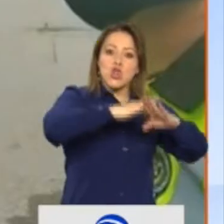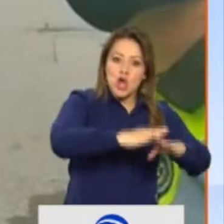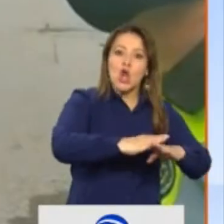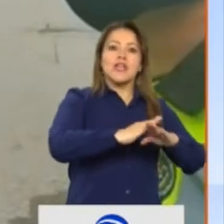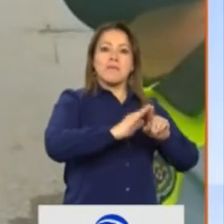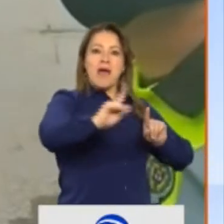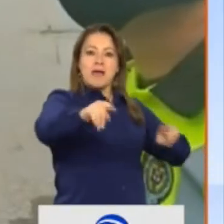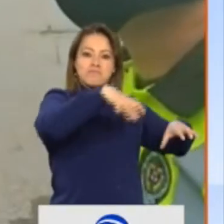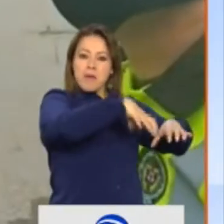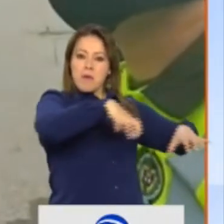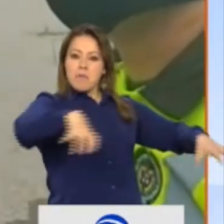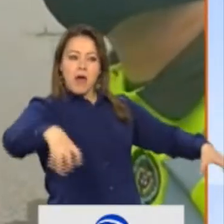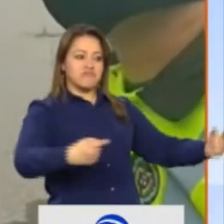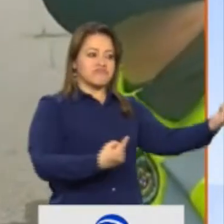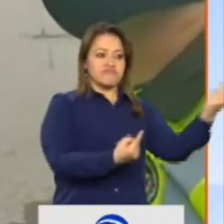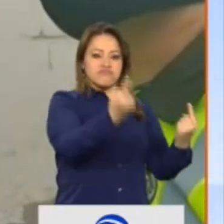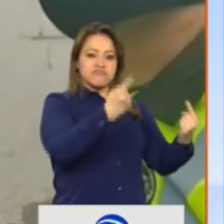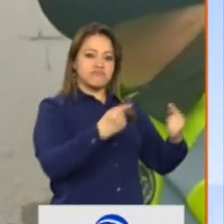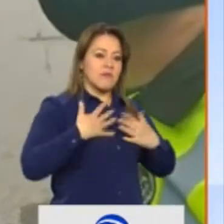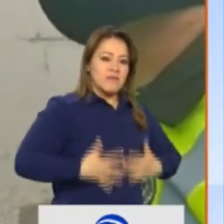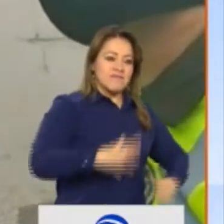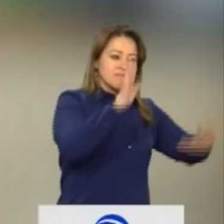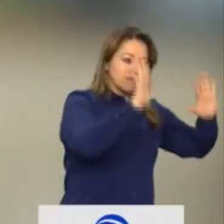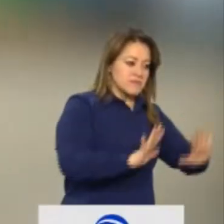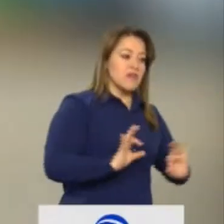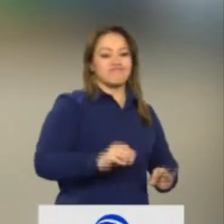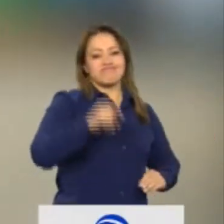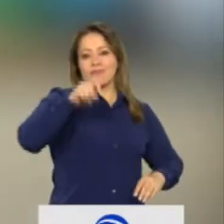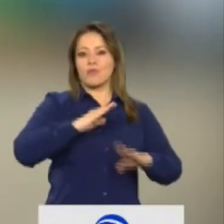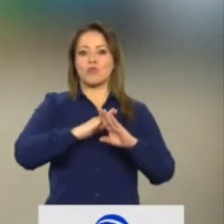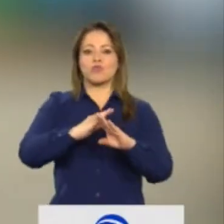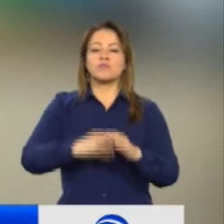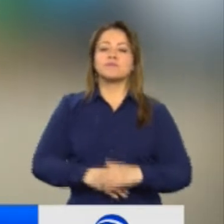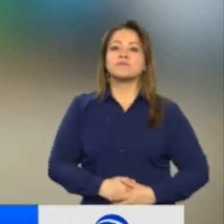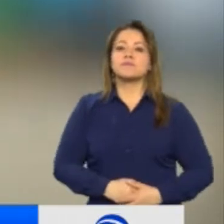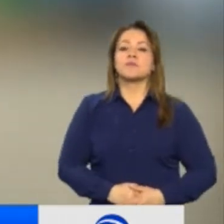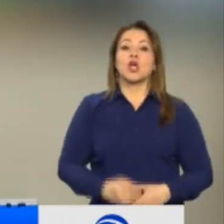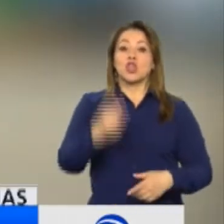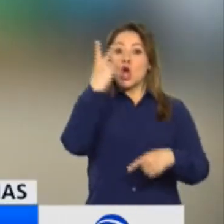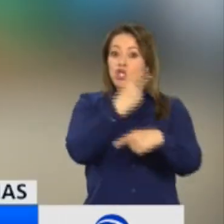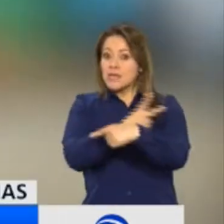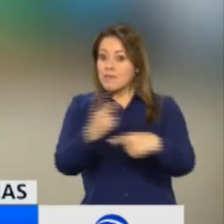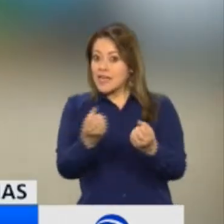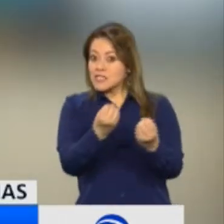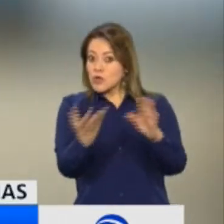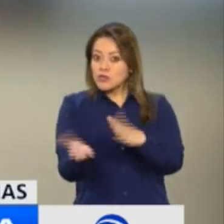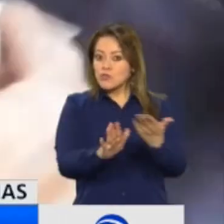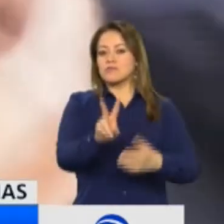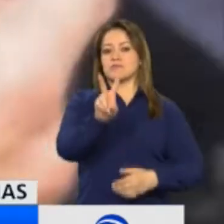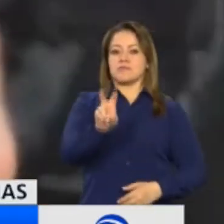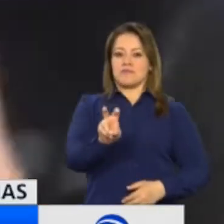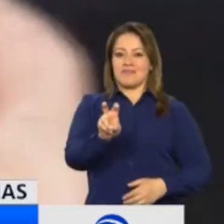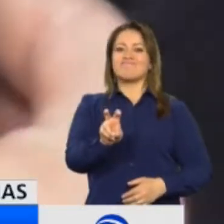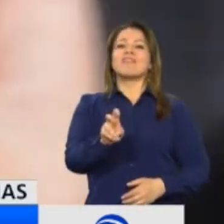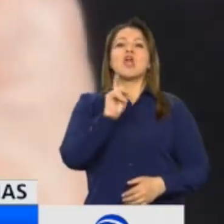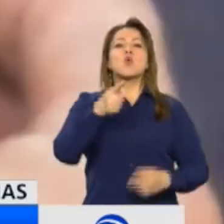las comunas y en las zonas rurales de Barranca Bermeja. En 2 semanas se han registrado 7 asesinatos entre